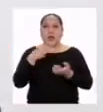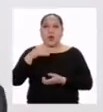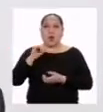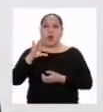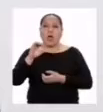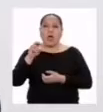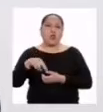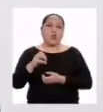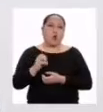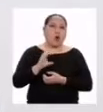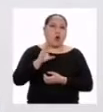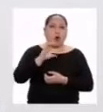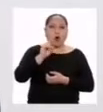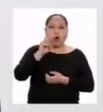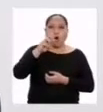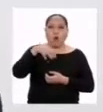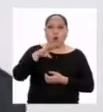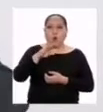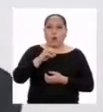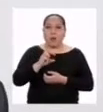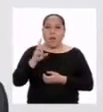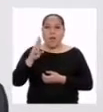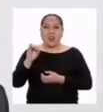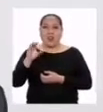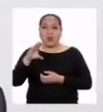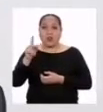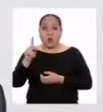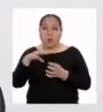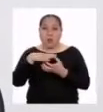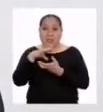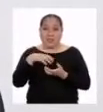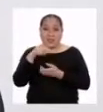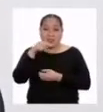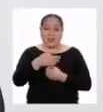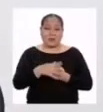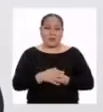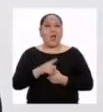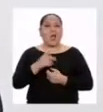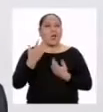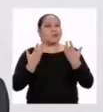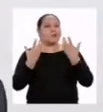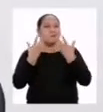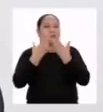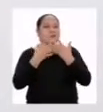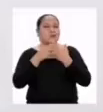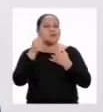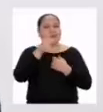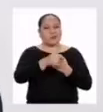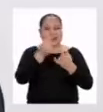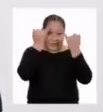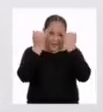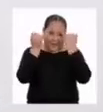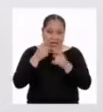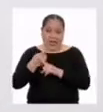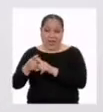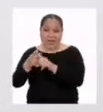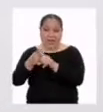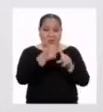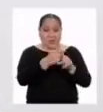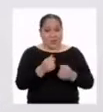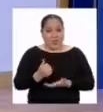rock. Entonces podemos decir que coincidimos con el texto en la idea que las diferencias